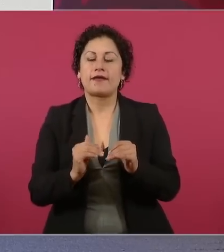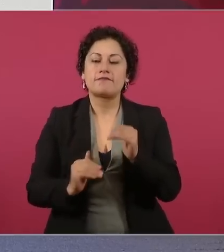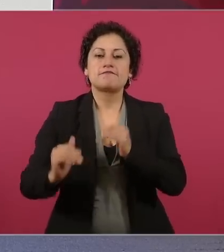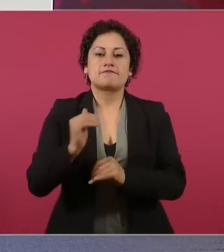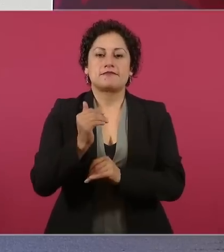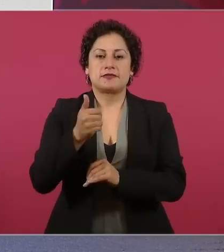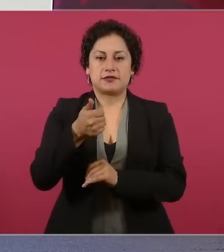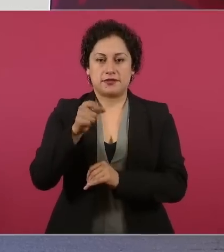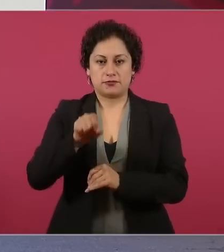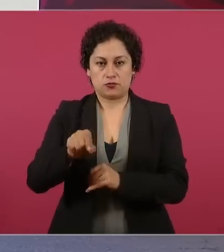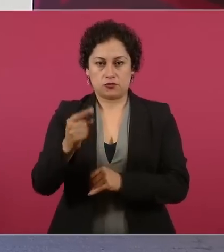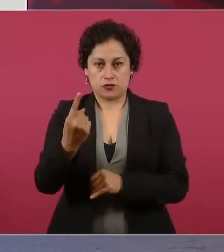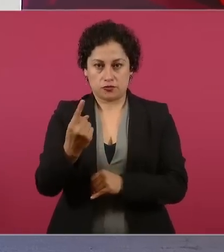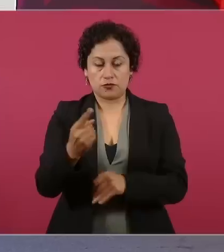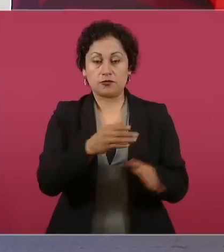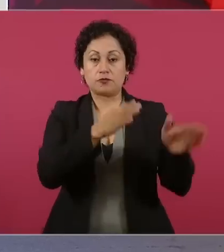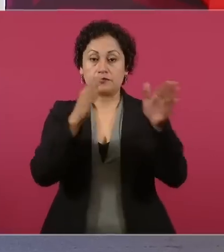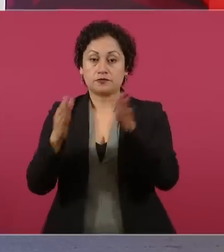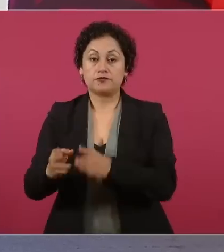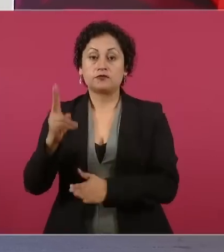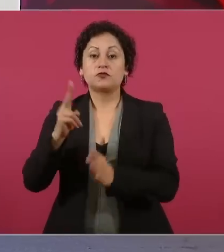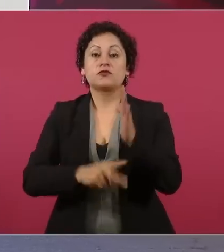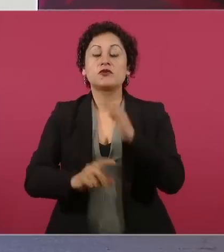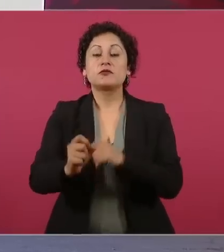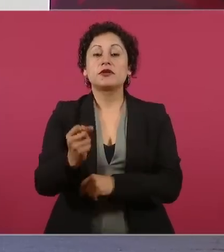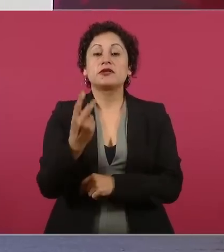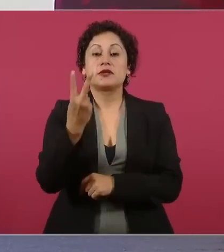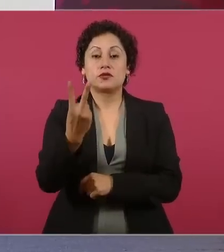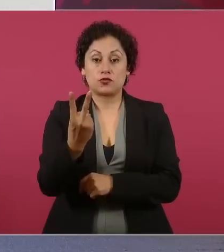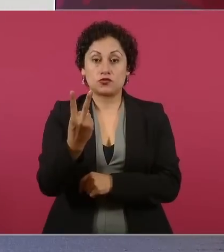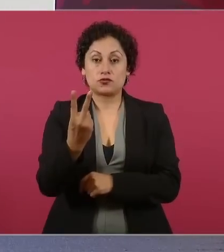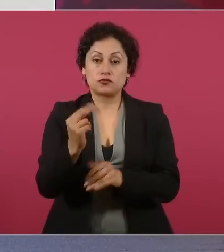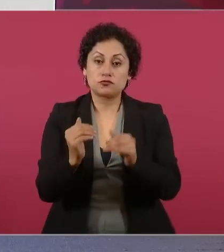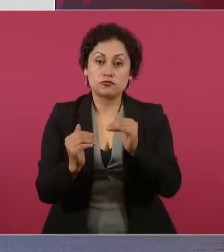Y ya 22, 3.9.